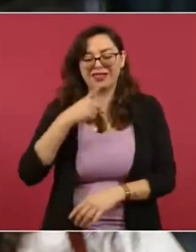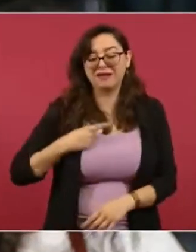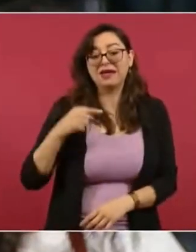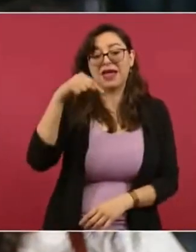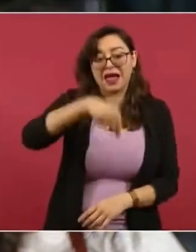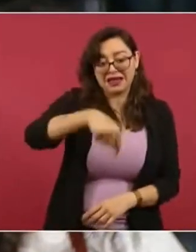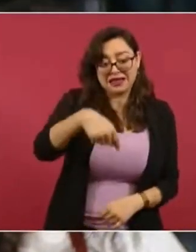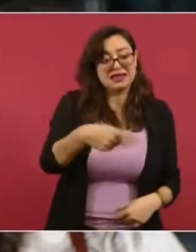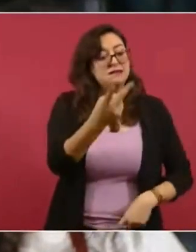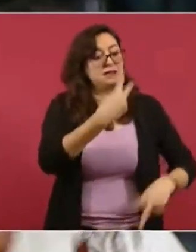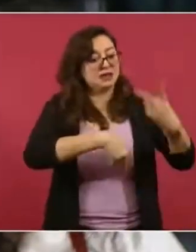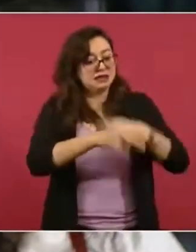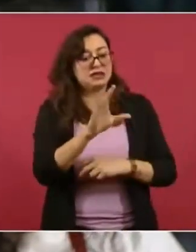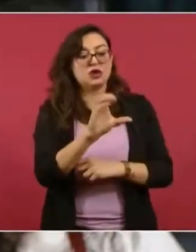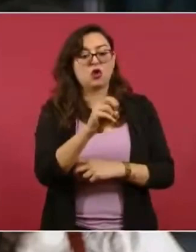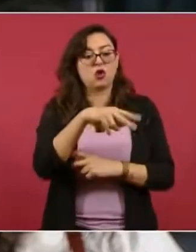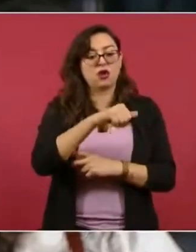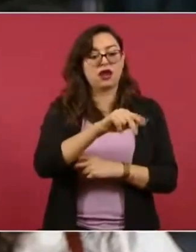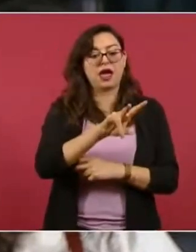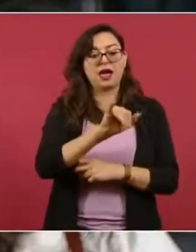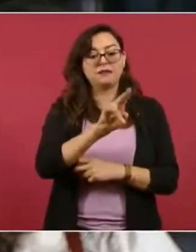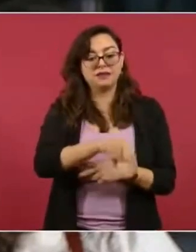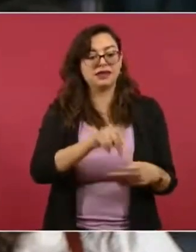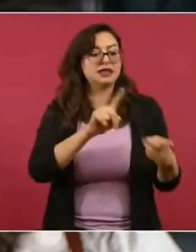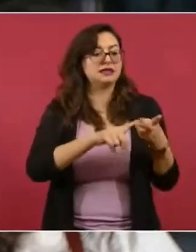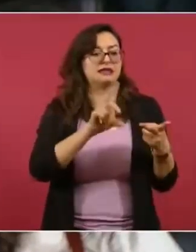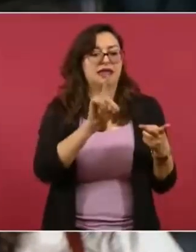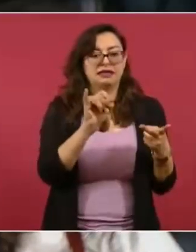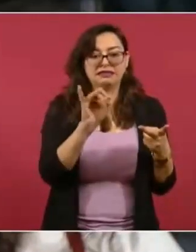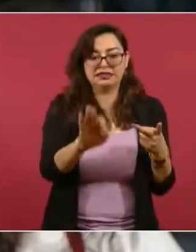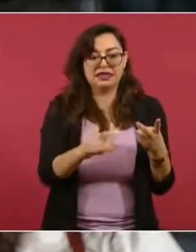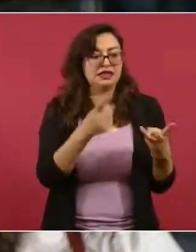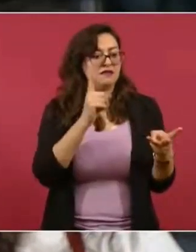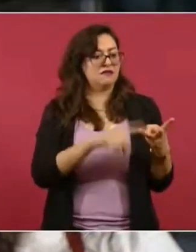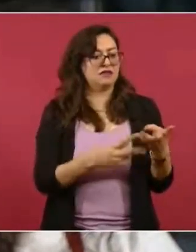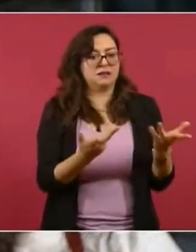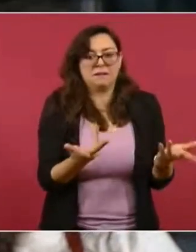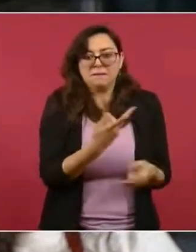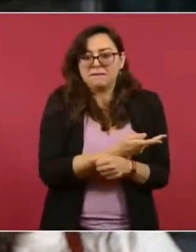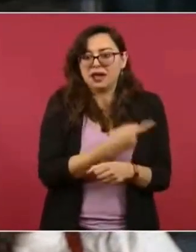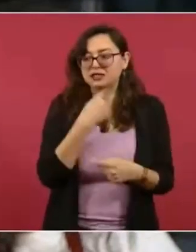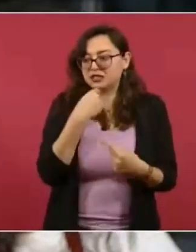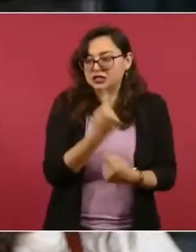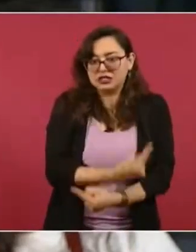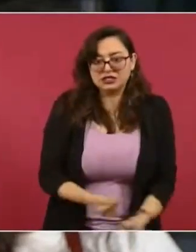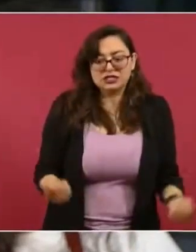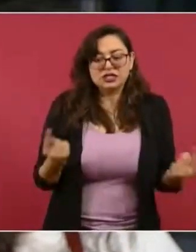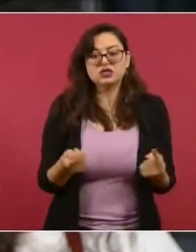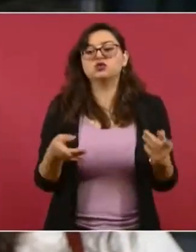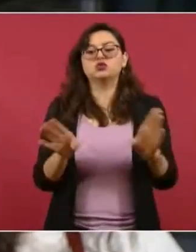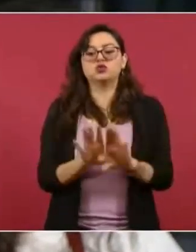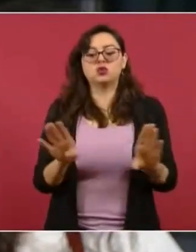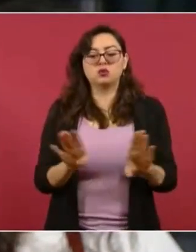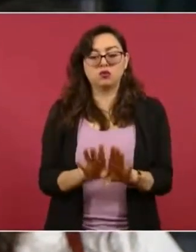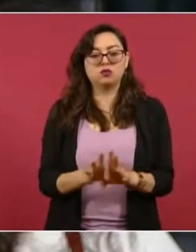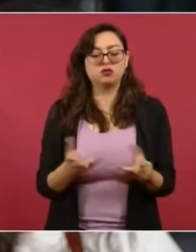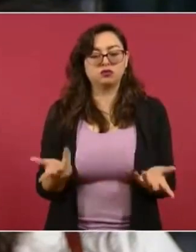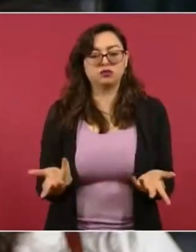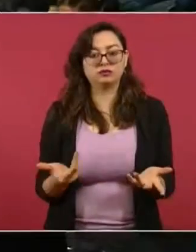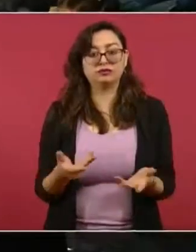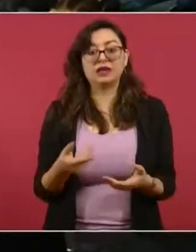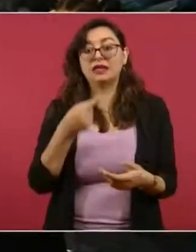traer otra vez a DIF no sabemos qué pasa con los niños hay mucho mucho aumento de asesinatos en niños